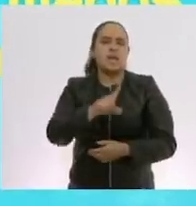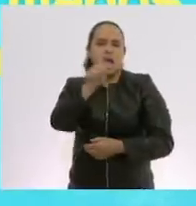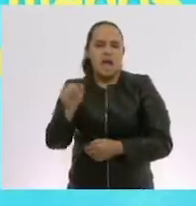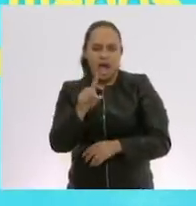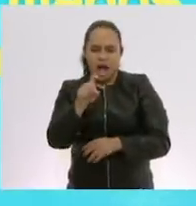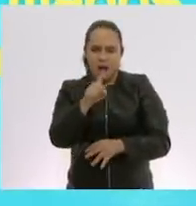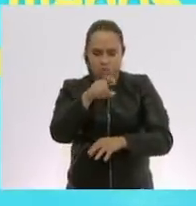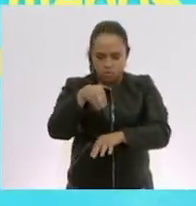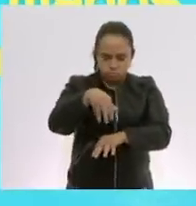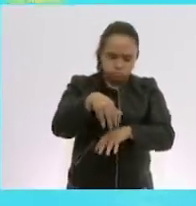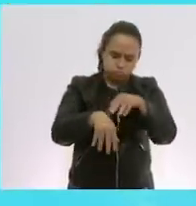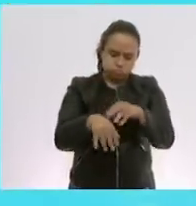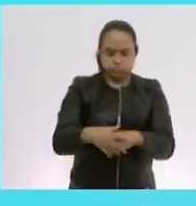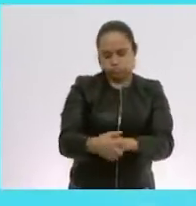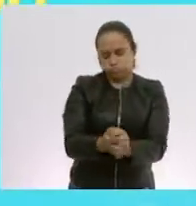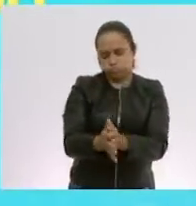agua.